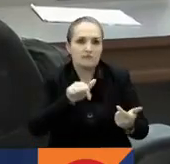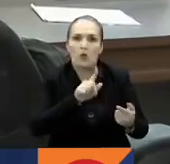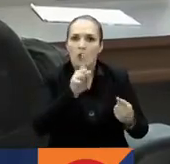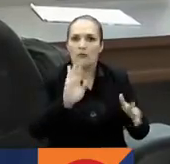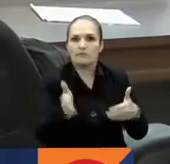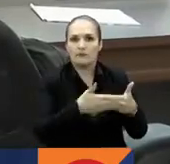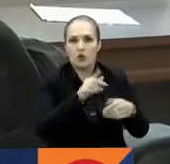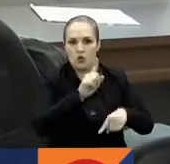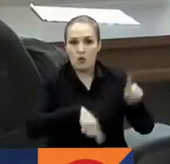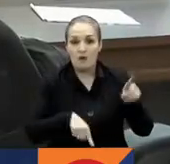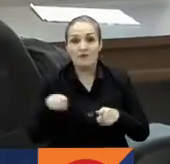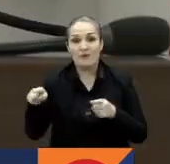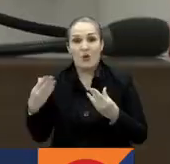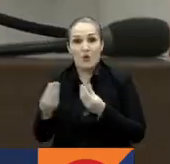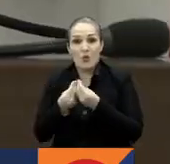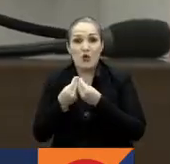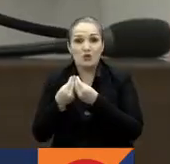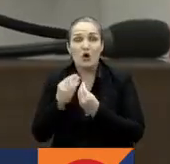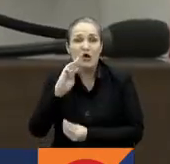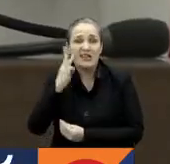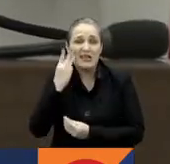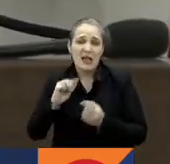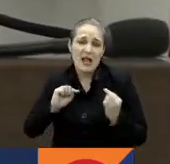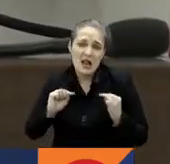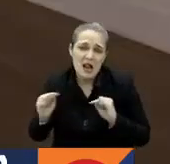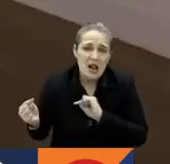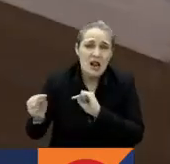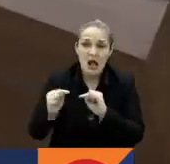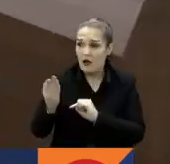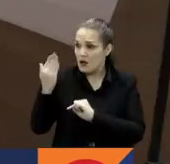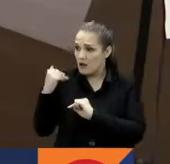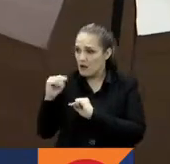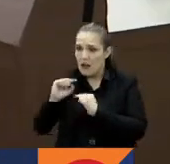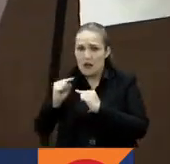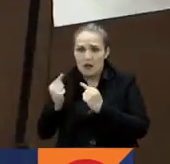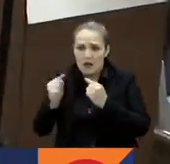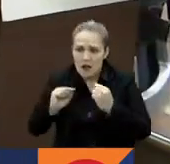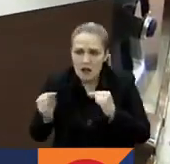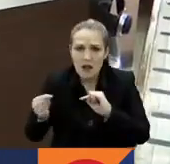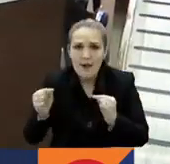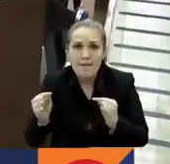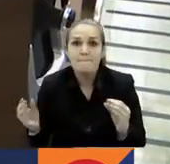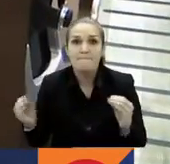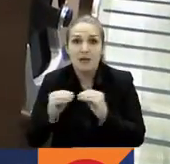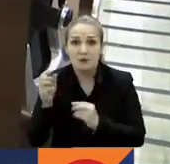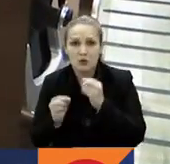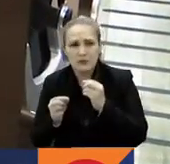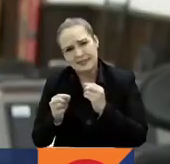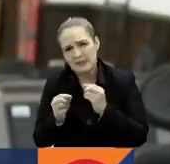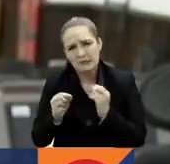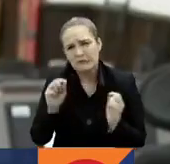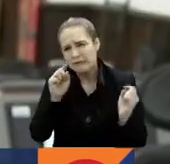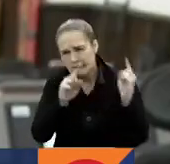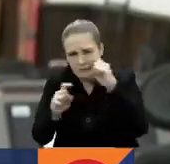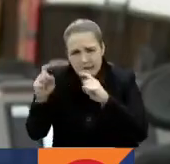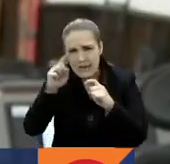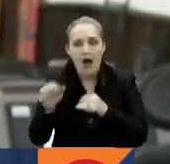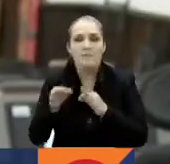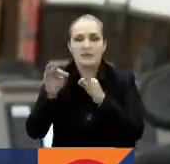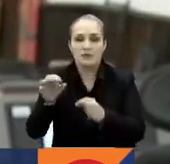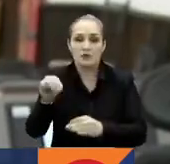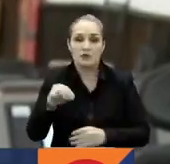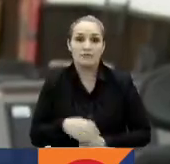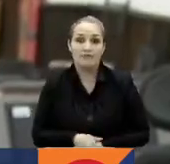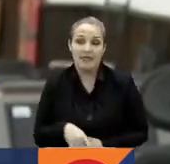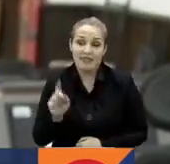es que el Cabildo Distrital lleva 3 días de intenso debate para definir la aprobación adicional del presupuesto local. El Consejo tiene que aprobar